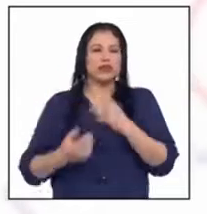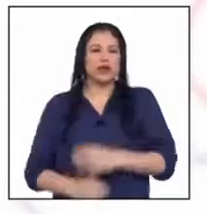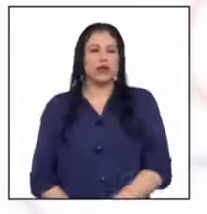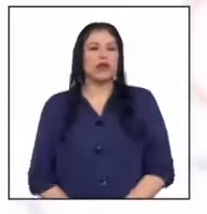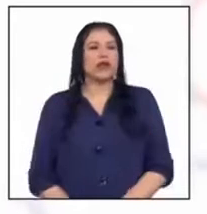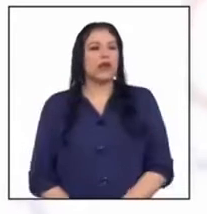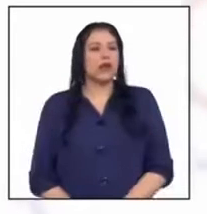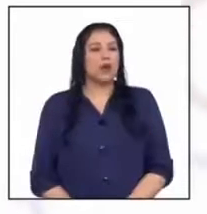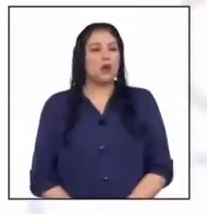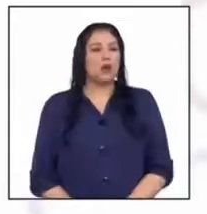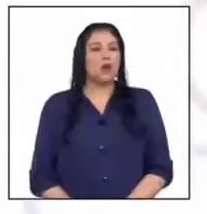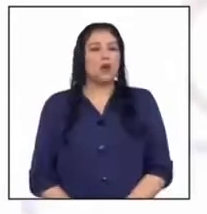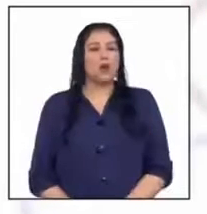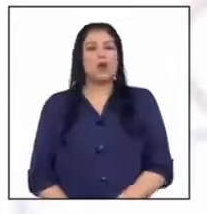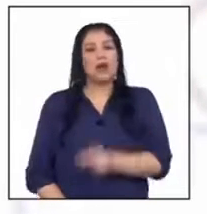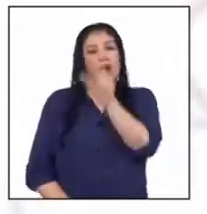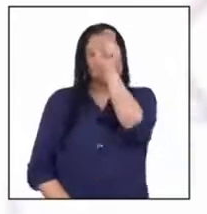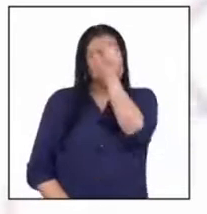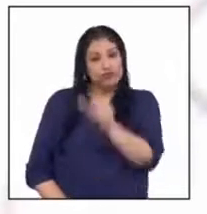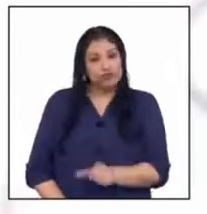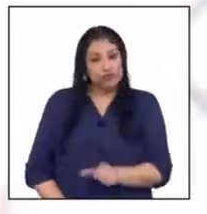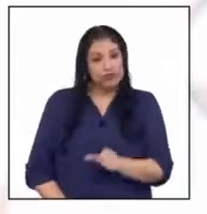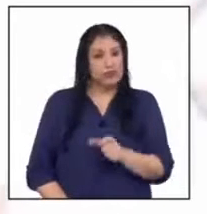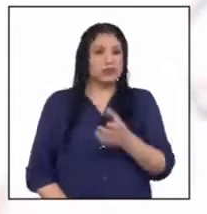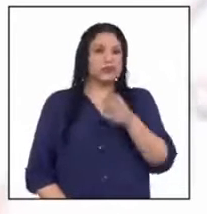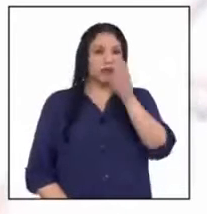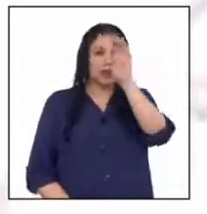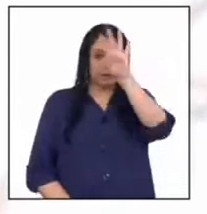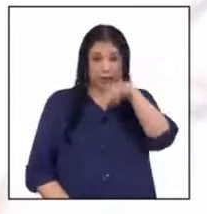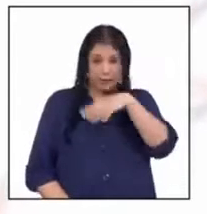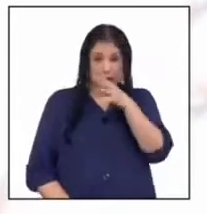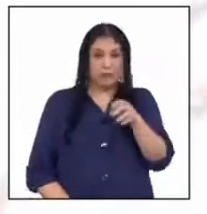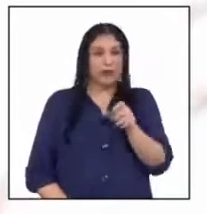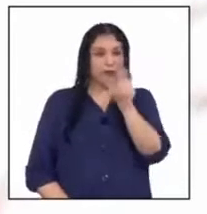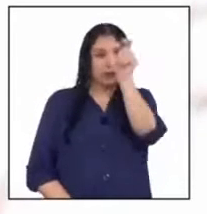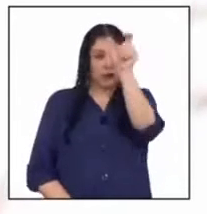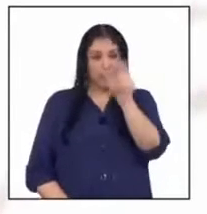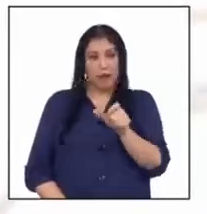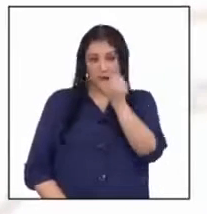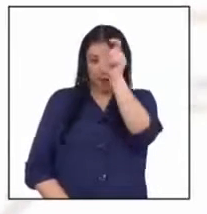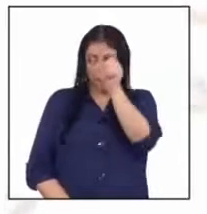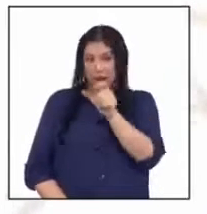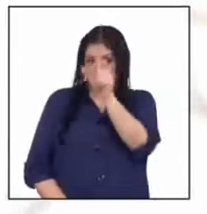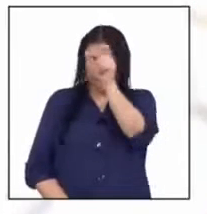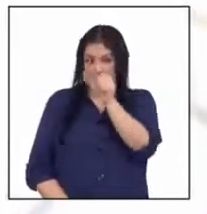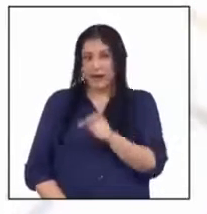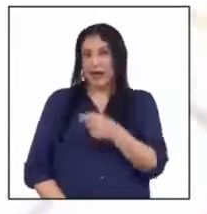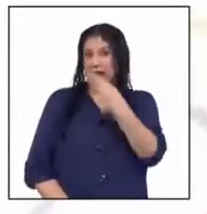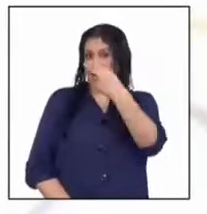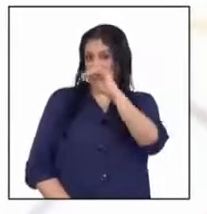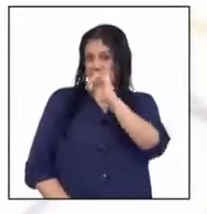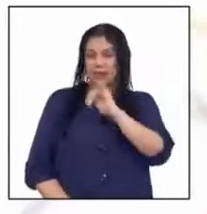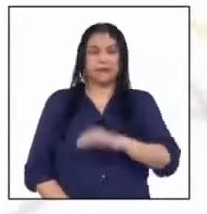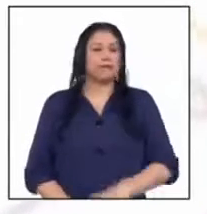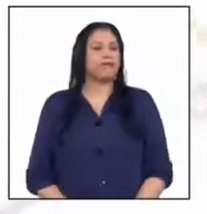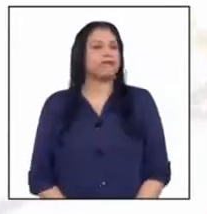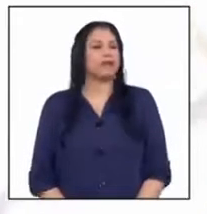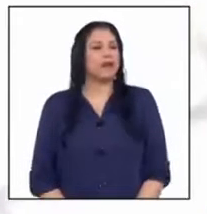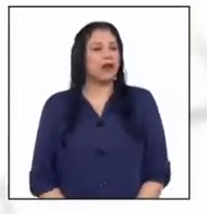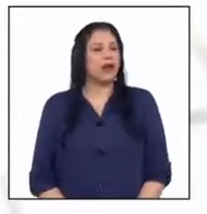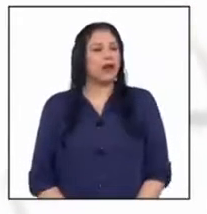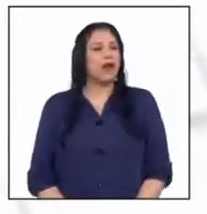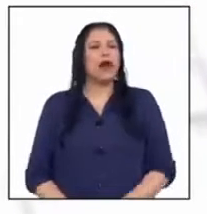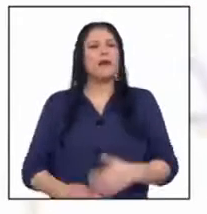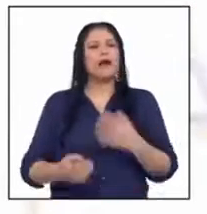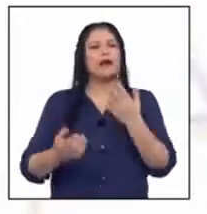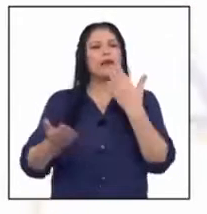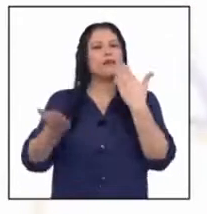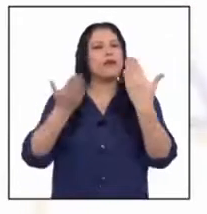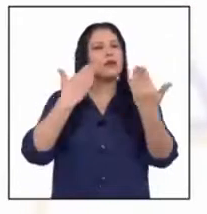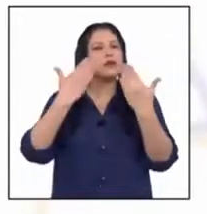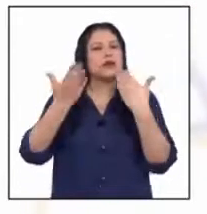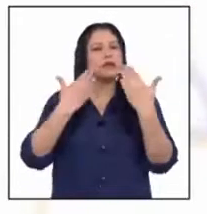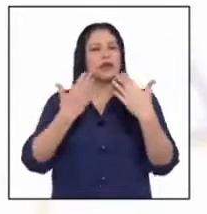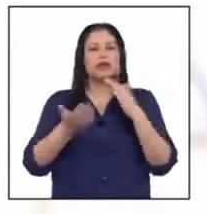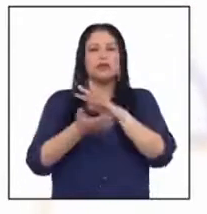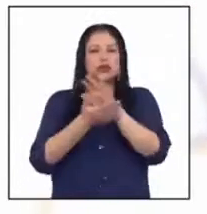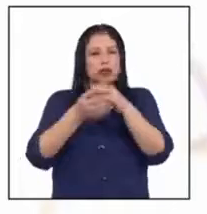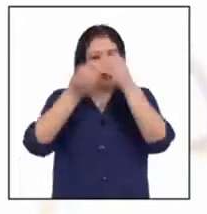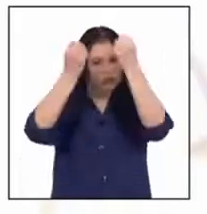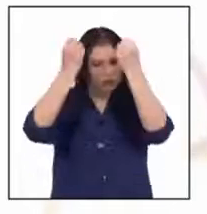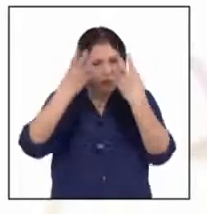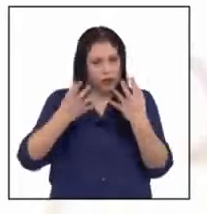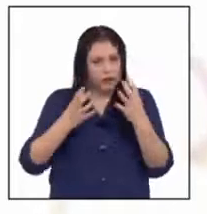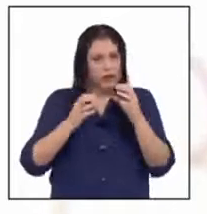columna más en cada una de las tablas. Empecemos tomando en cuenta la tabla de distribución de datos de